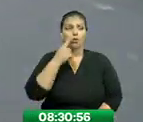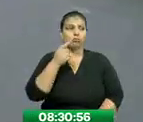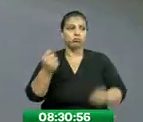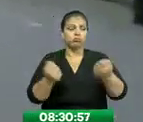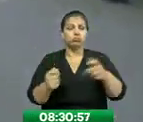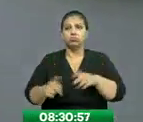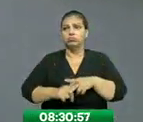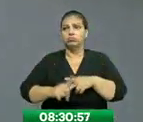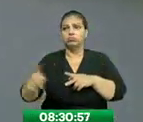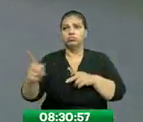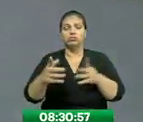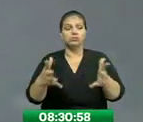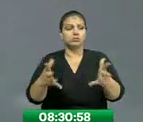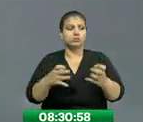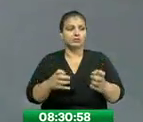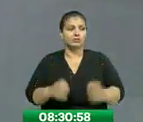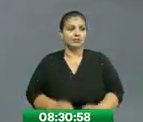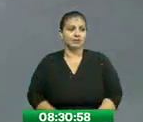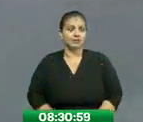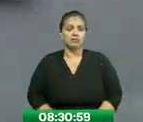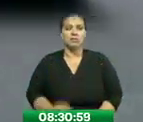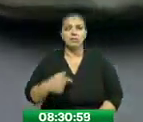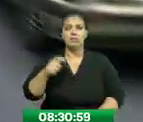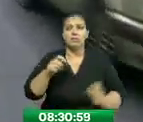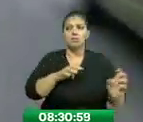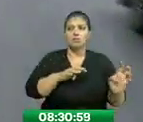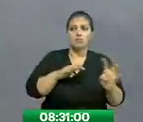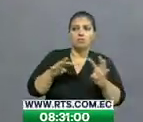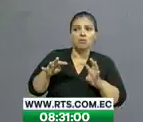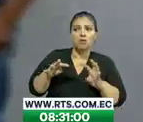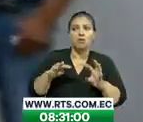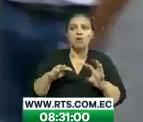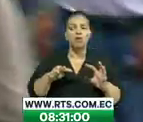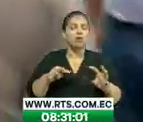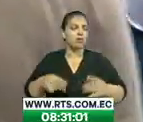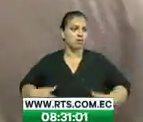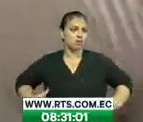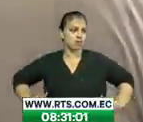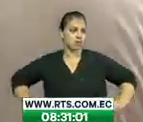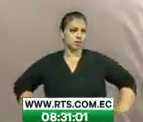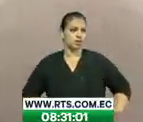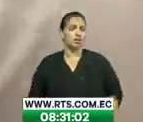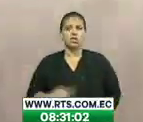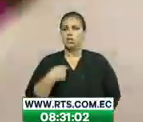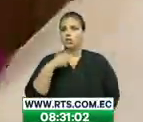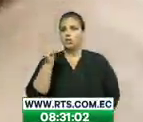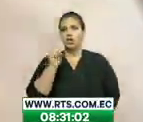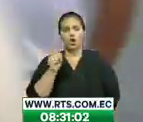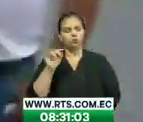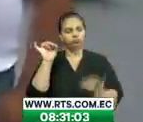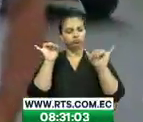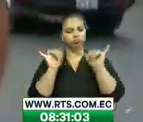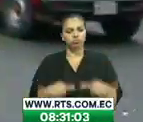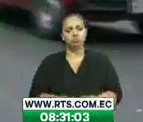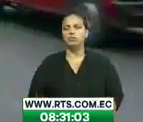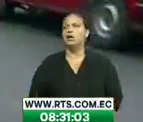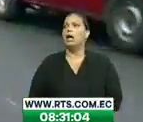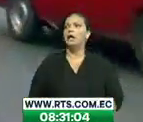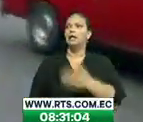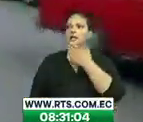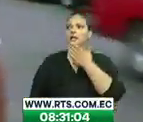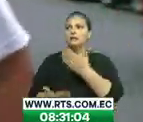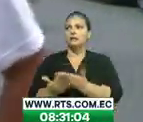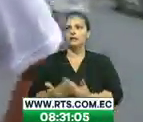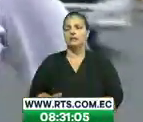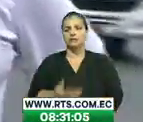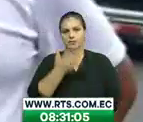usted es el propietario? No, es un señor que para mí también hace fletes, sí. Él trae, digamos, el material de la ciudad. Muchas gracias. Quiero conversar con usted, caballero. Buenos días. Usted es el conductor,